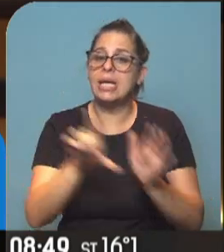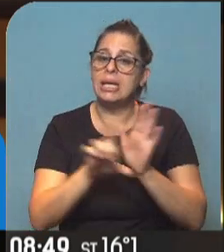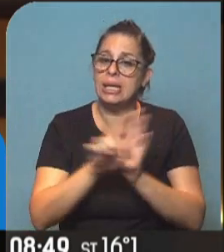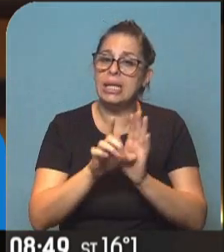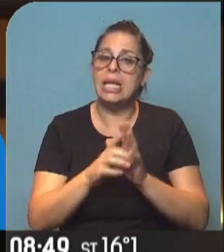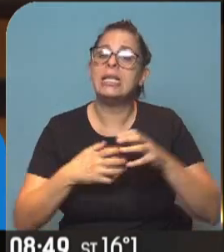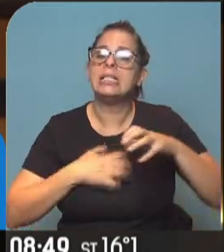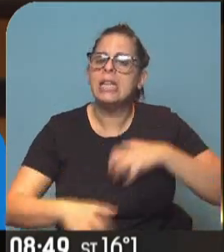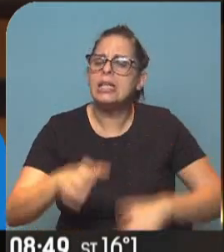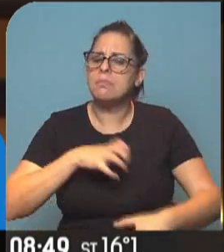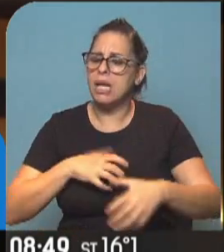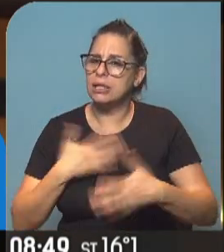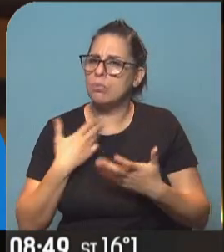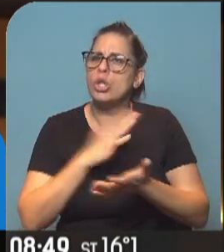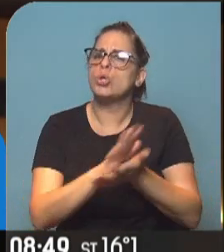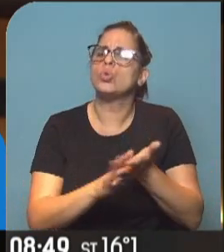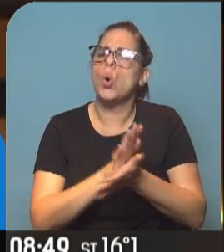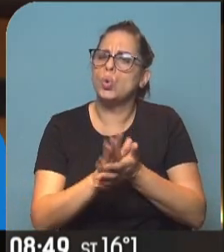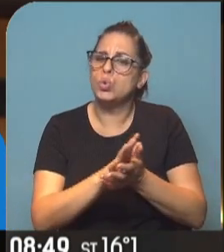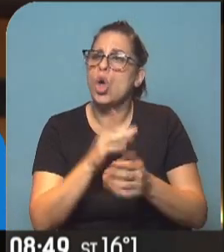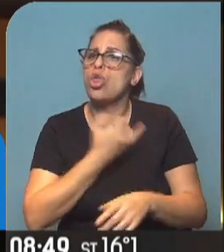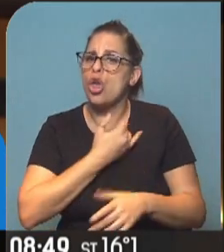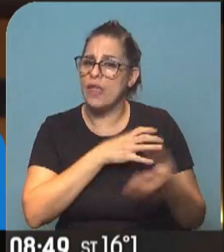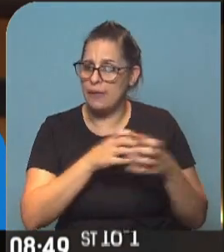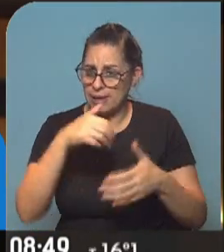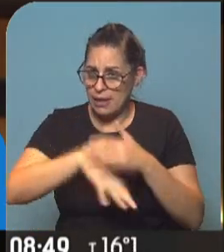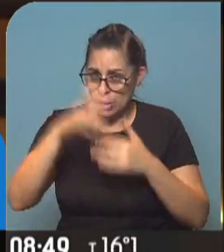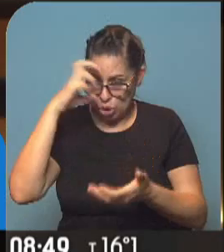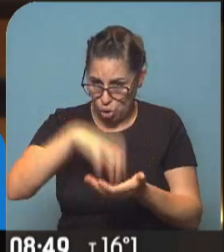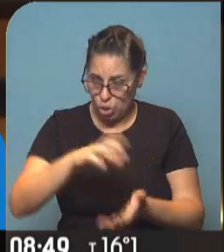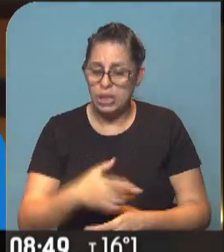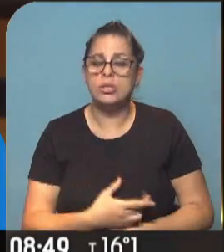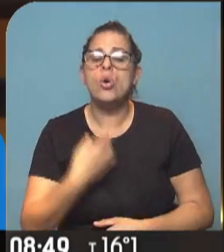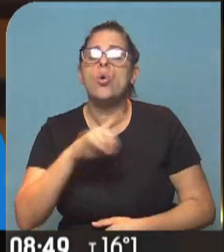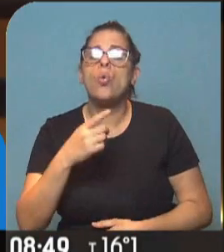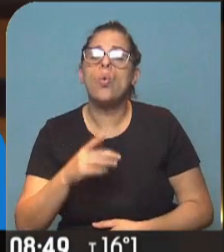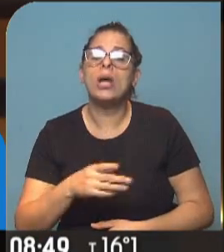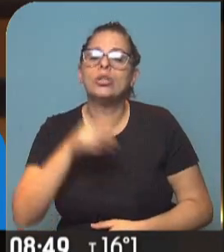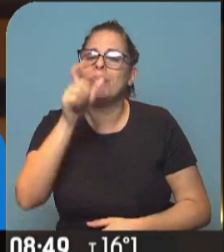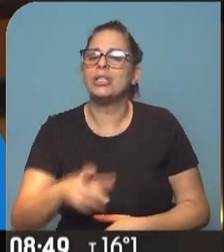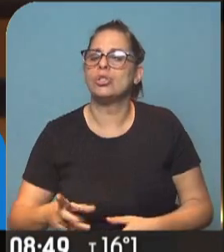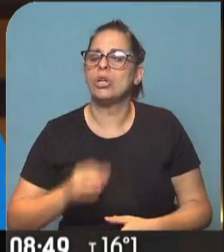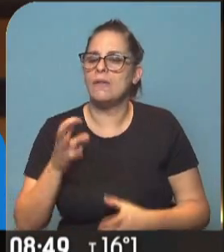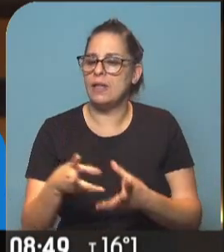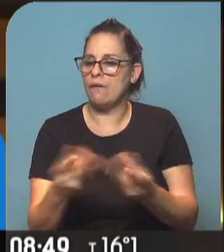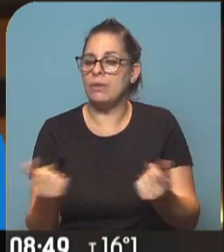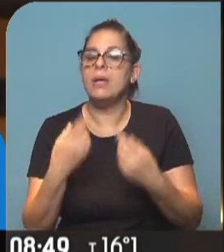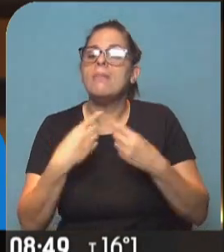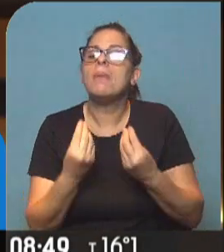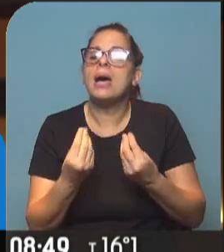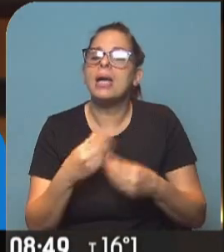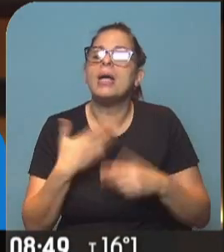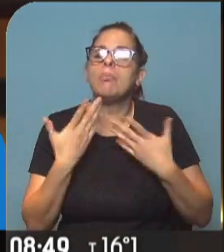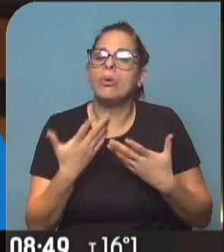transplantes puedo resolver en un debate en el congreso de la nación cuando terminaba la persona para poder hacer una